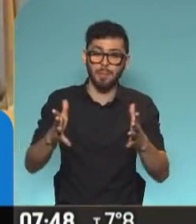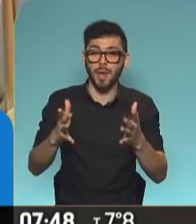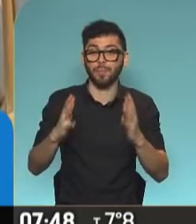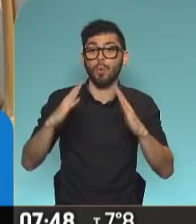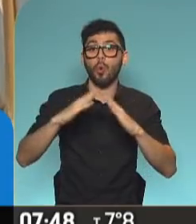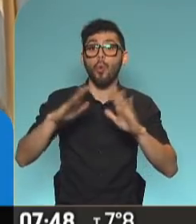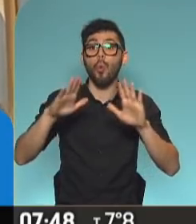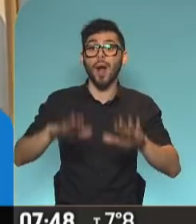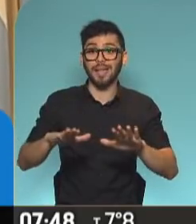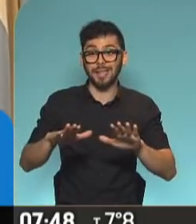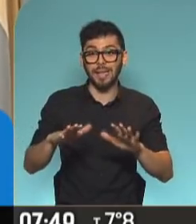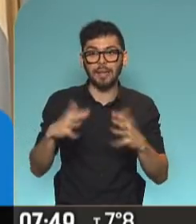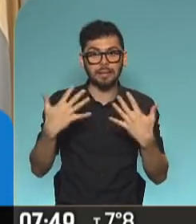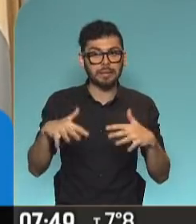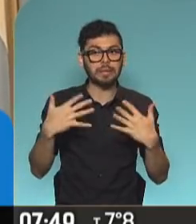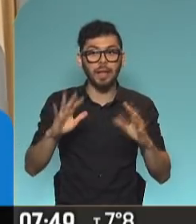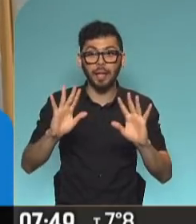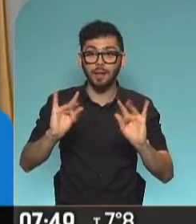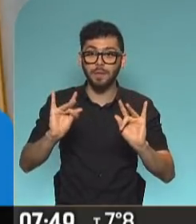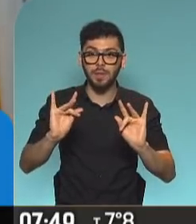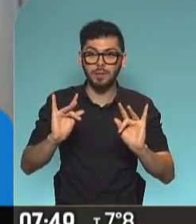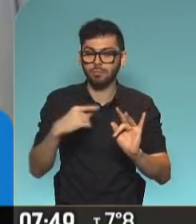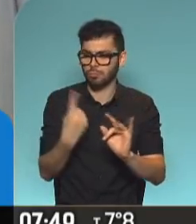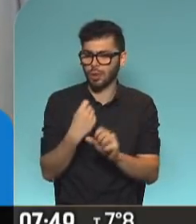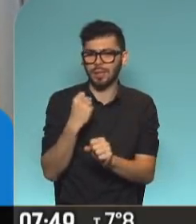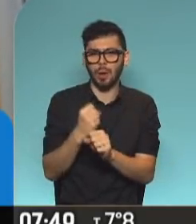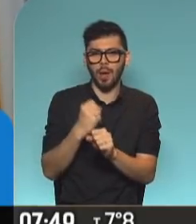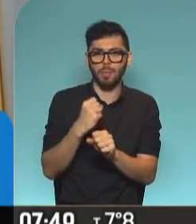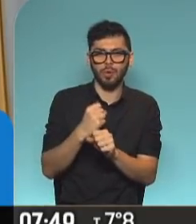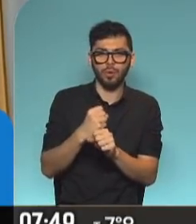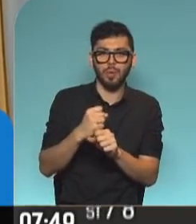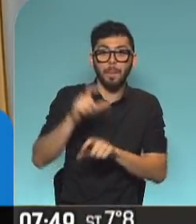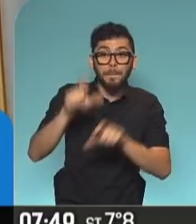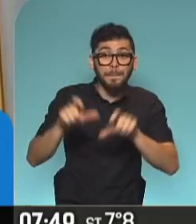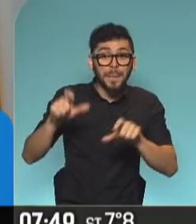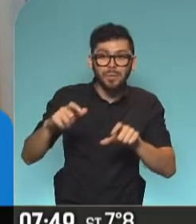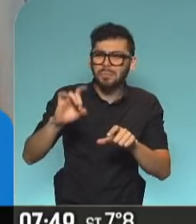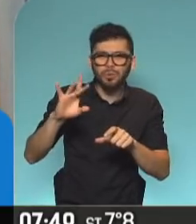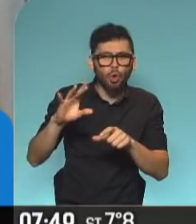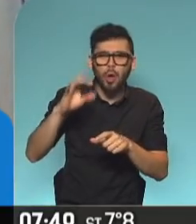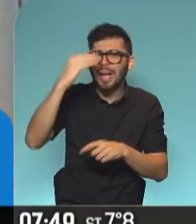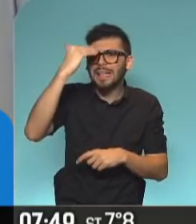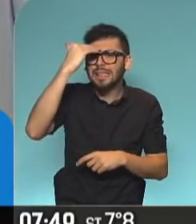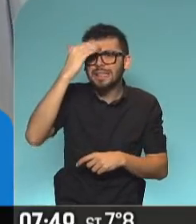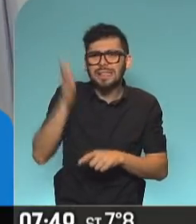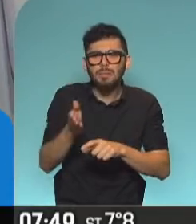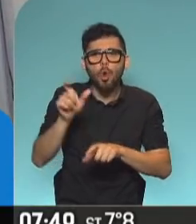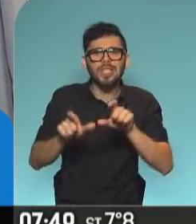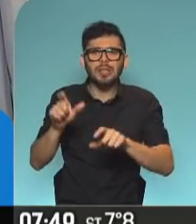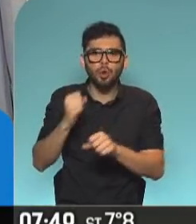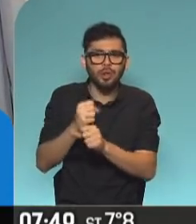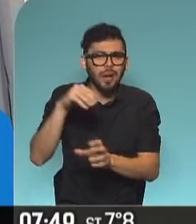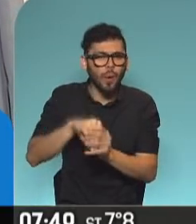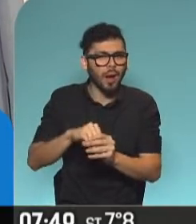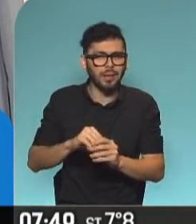decretada, es bastante crítica. Nosotros estamos trabajando con el 15% de la dotación del personal. Ahora, la estadística que vos